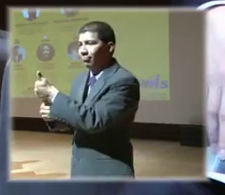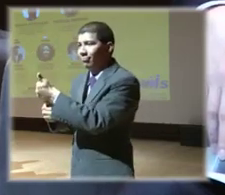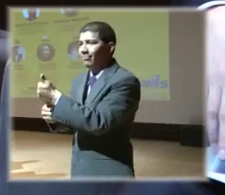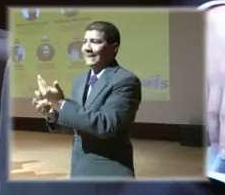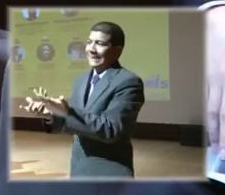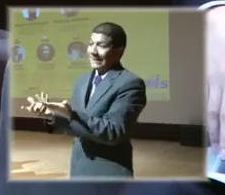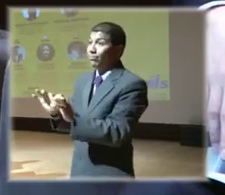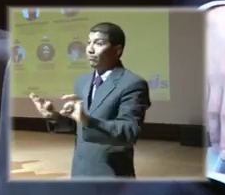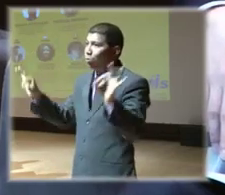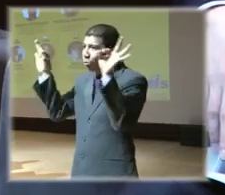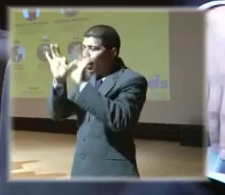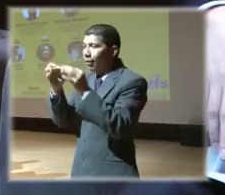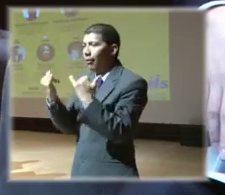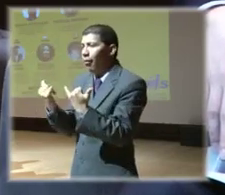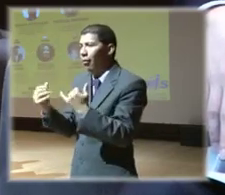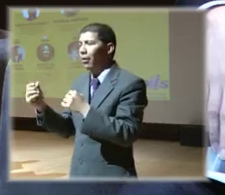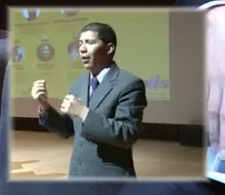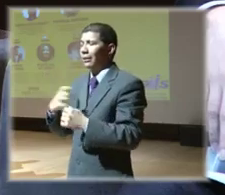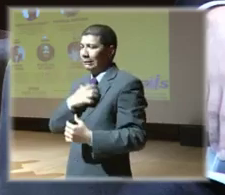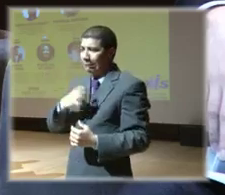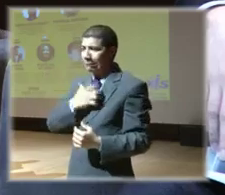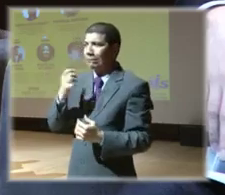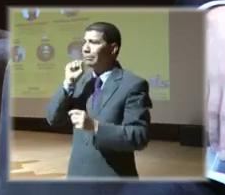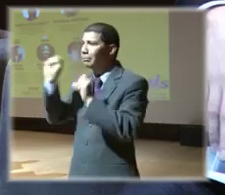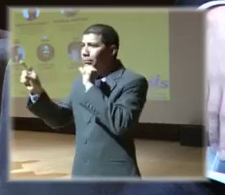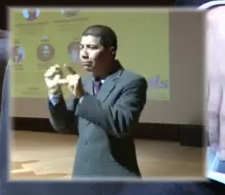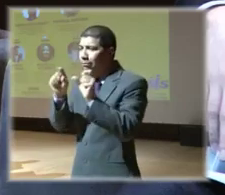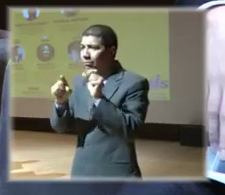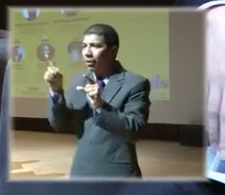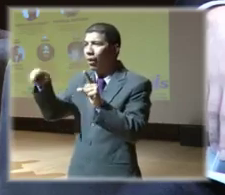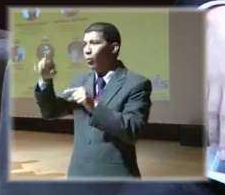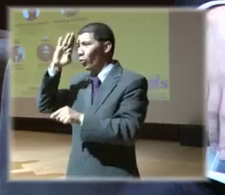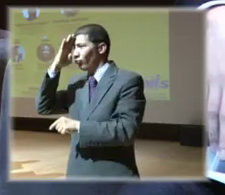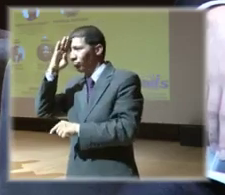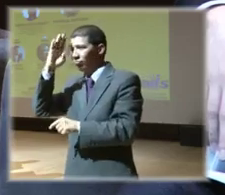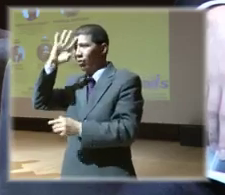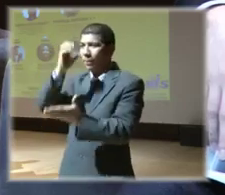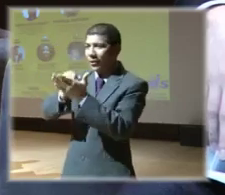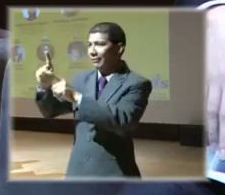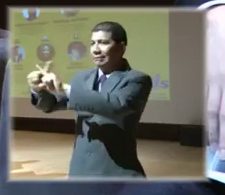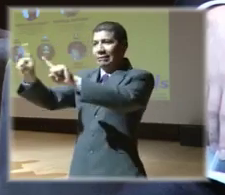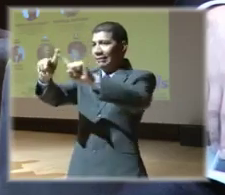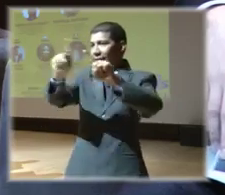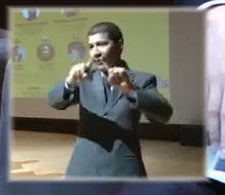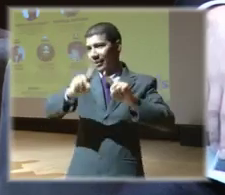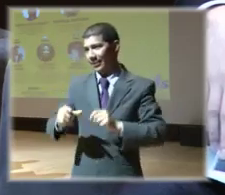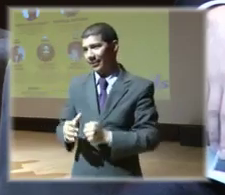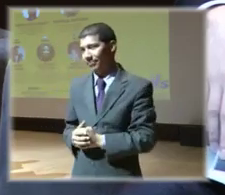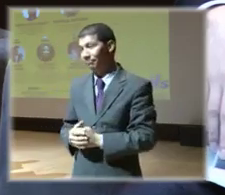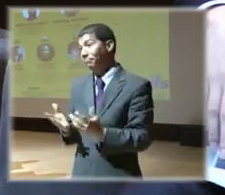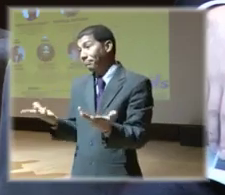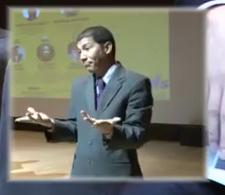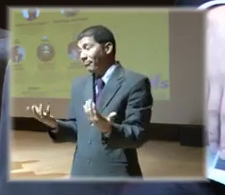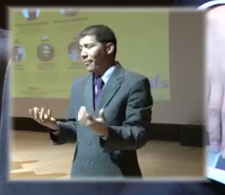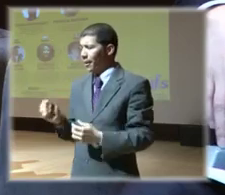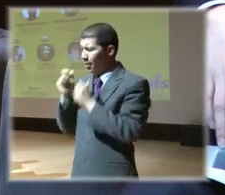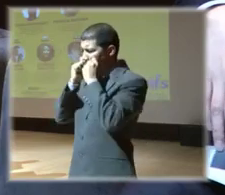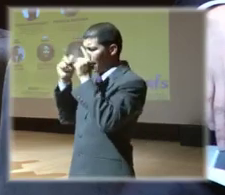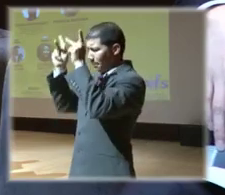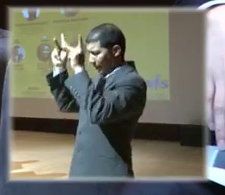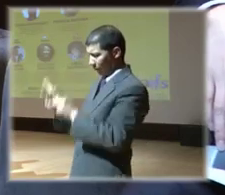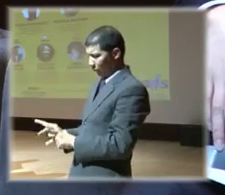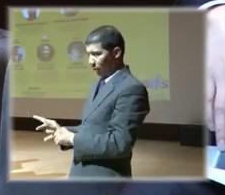tenemos muchas preguntas y sobre el que hay diferentes posturas. Hay una gran diferencia entre ser persona